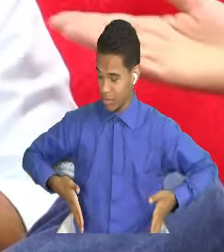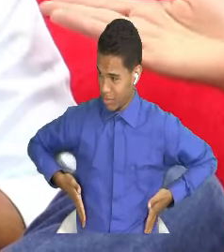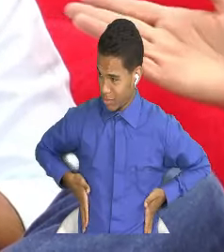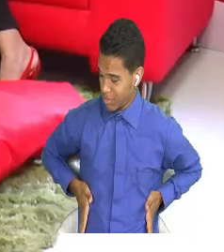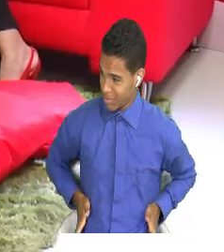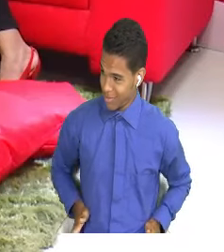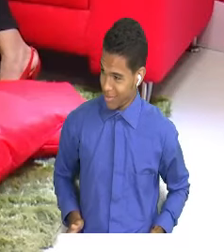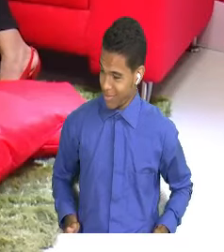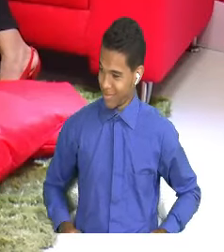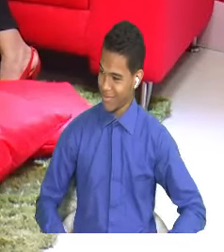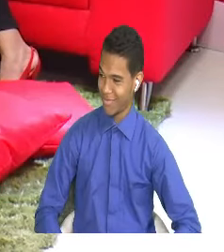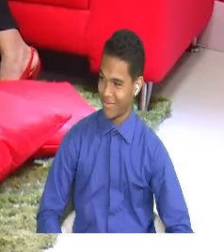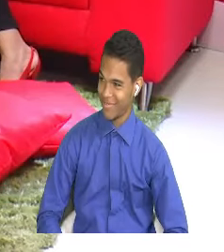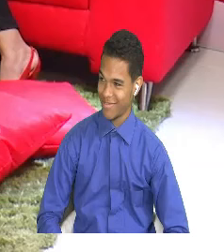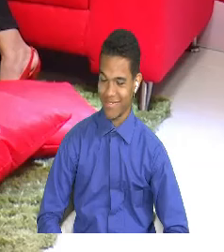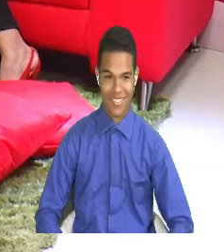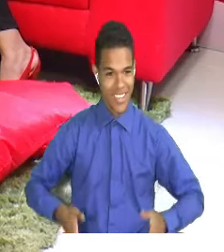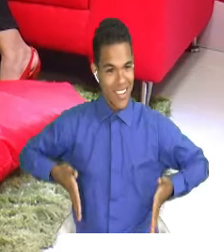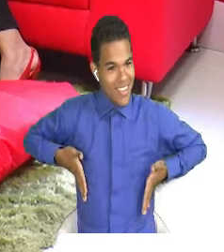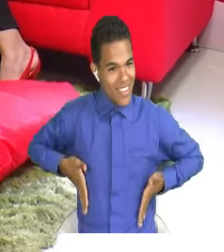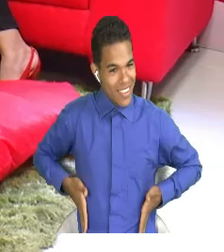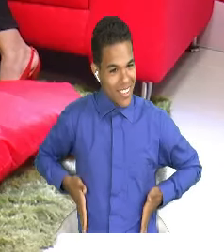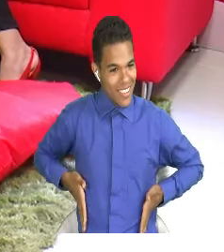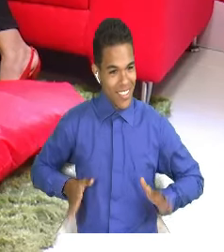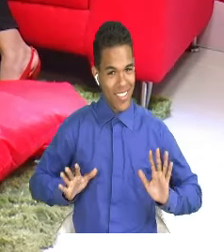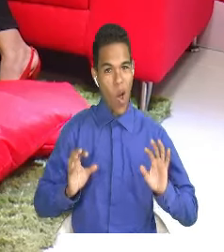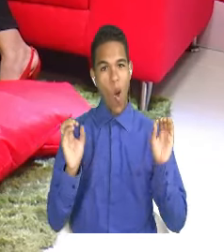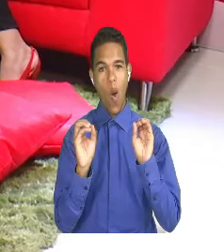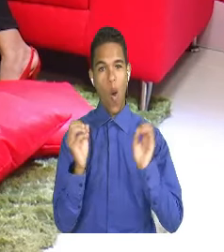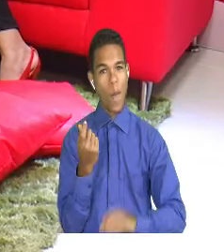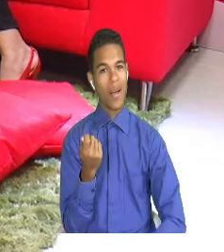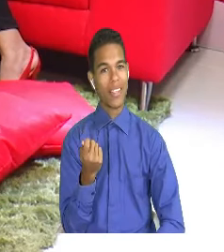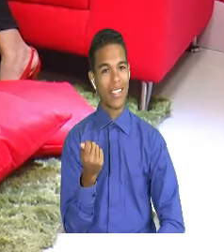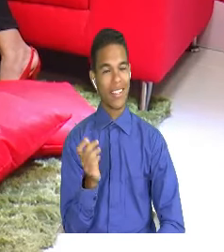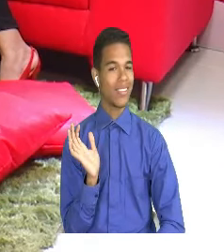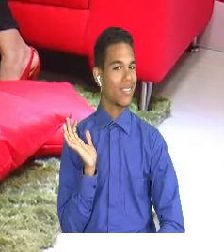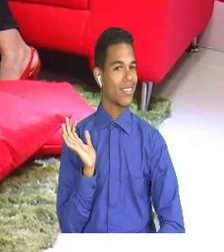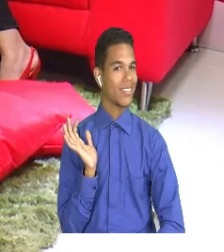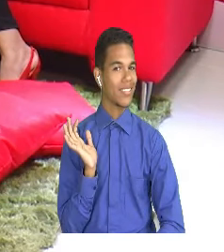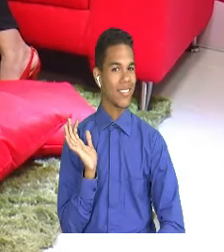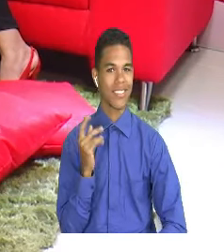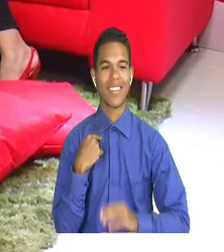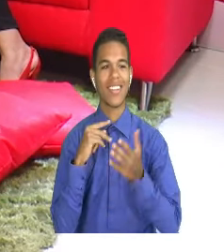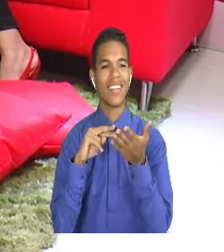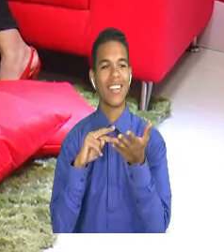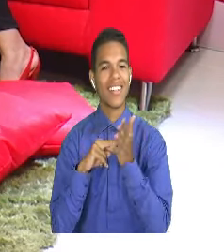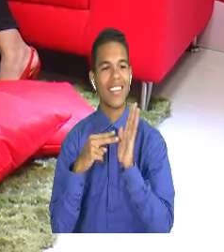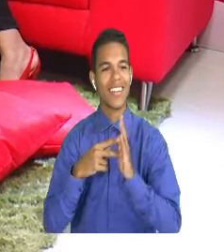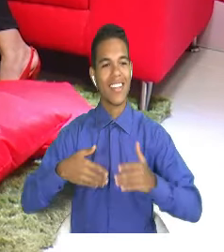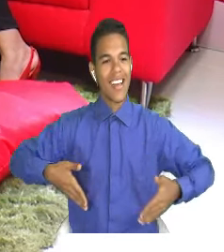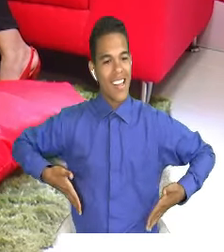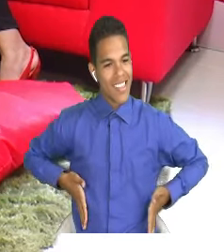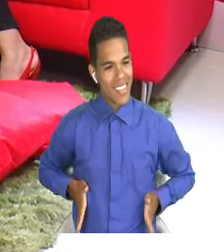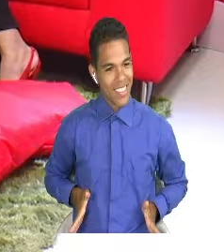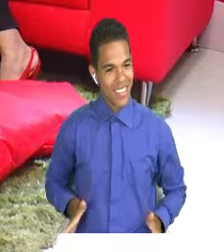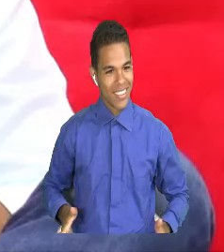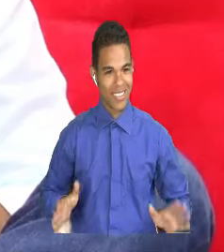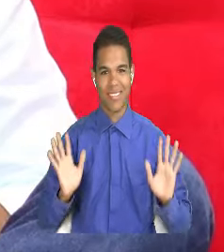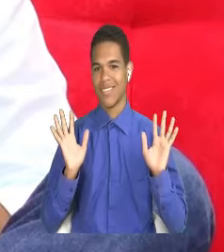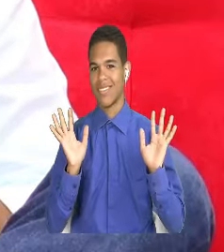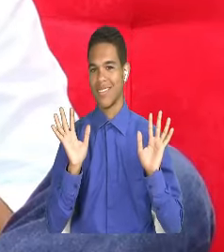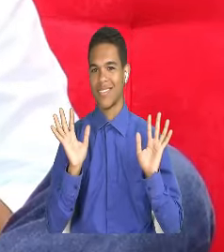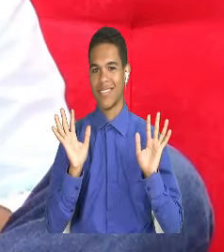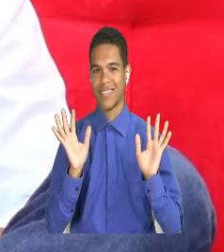Él pensando siempre en la parte la chequera. Él pensando siempre en la parte médica, la cadera. Obvio. La